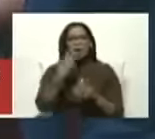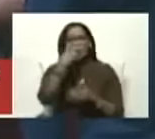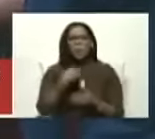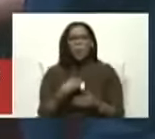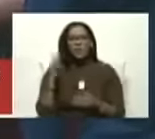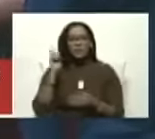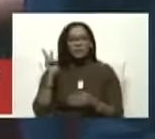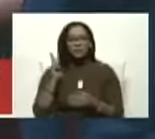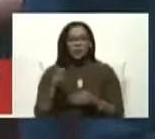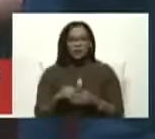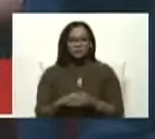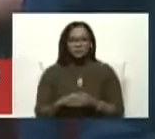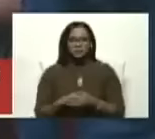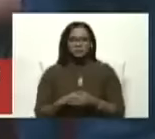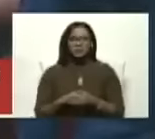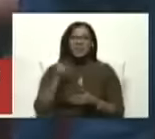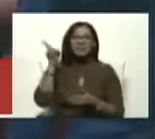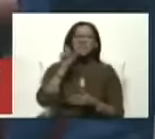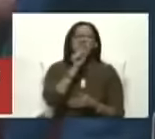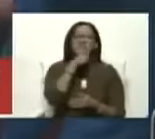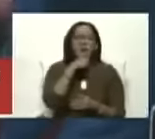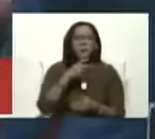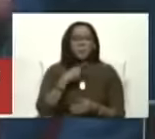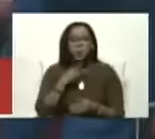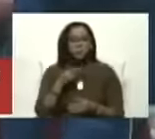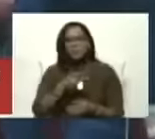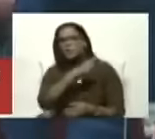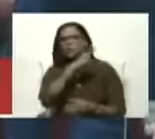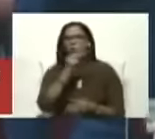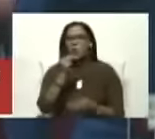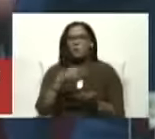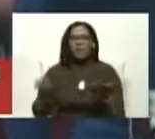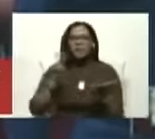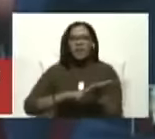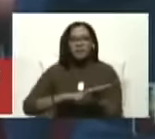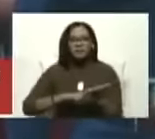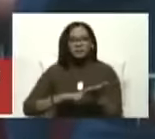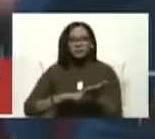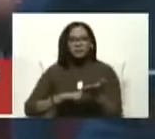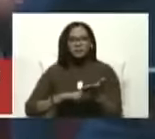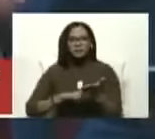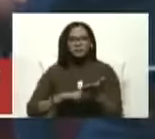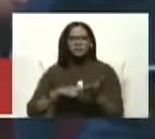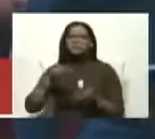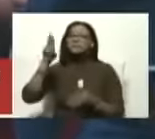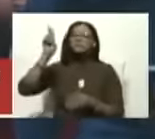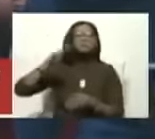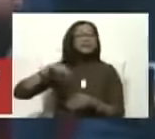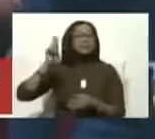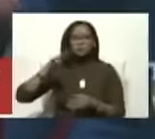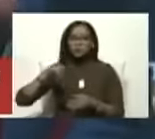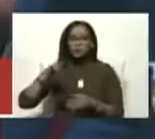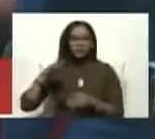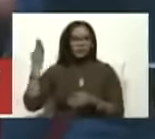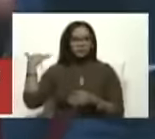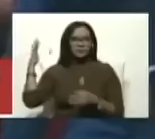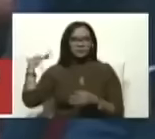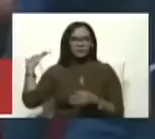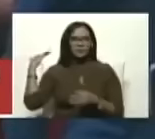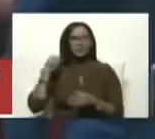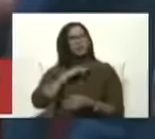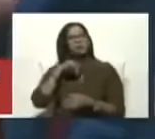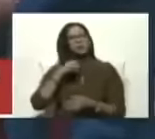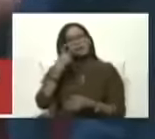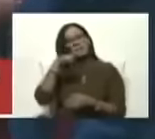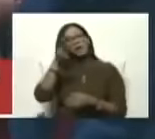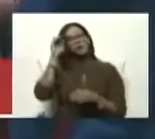en Venezuela. Esa vieja política no volverá. Más nunca para el pasado, nosotros mirando